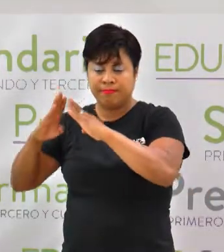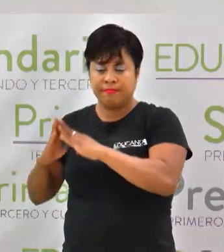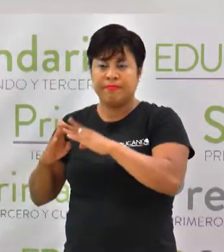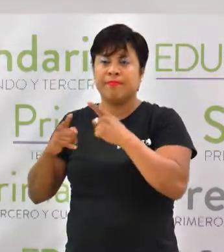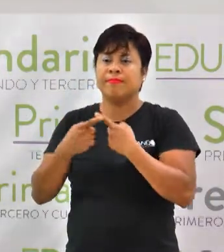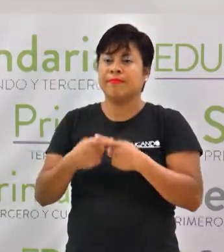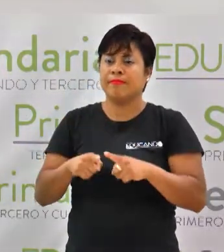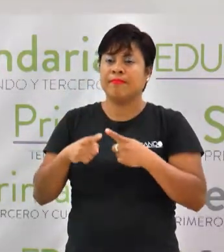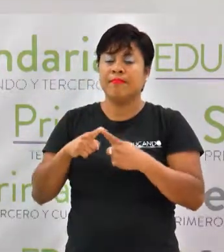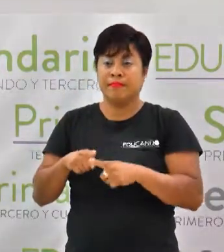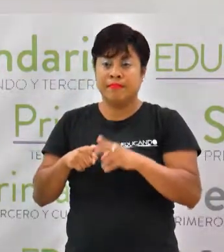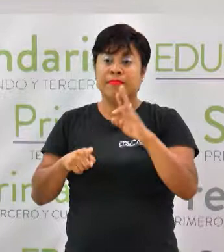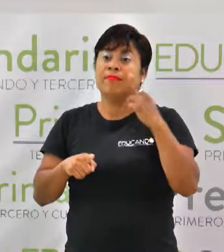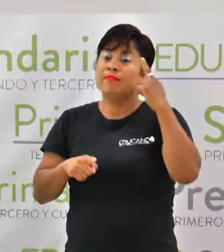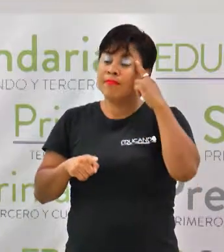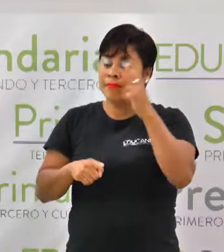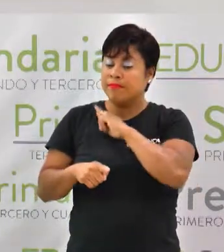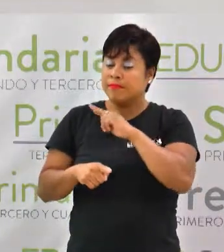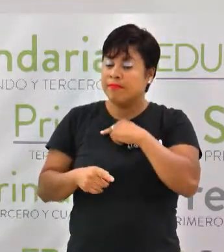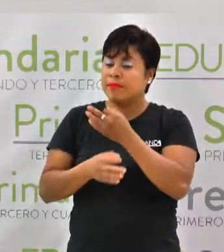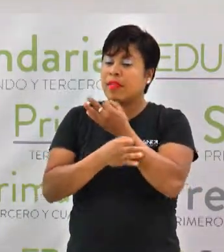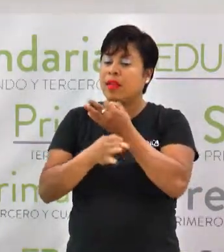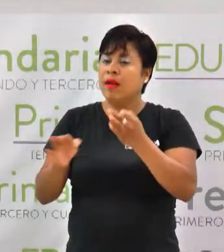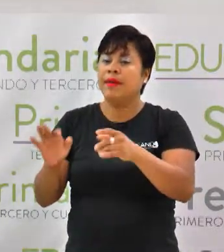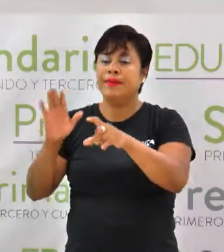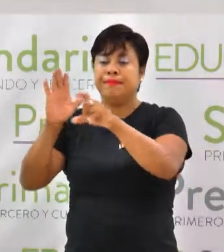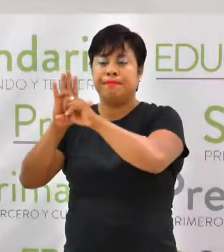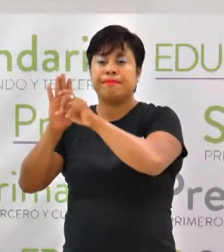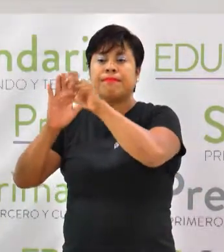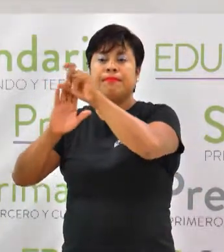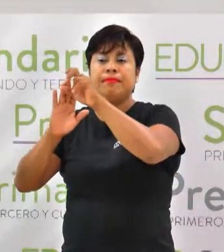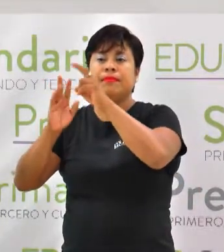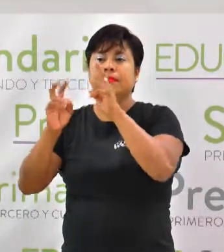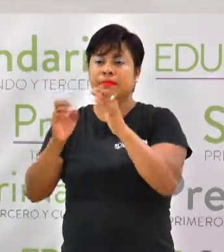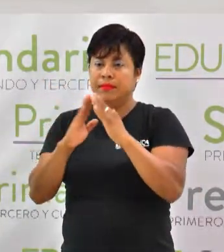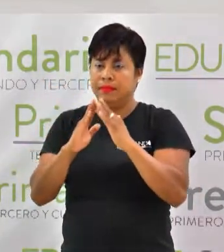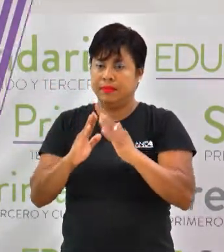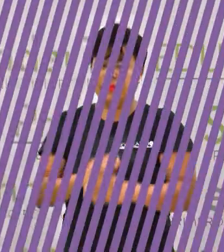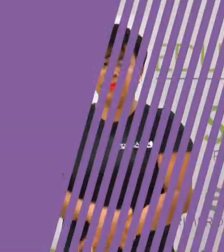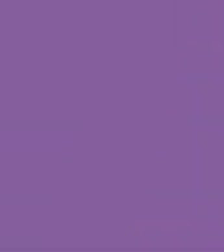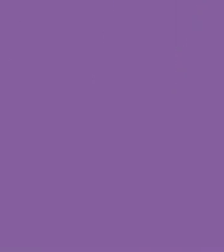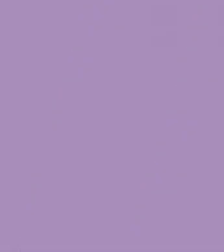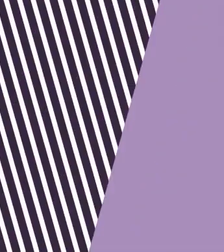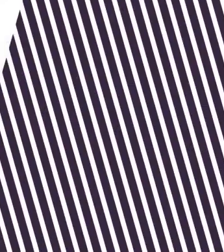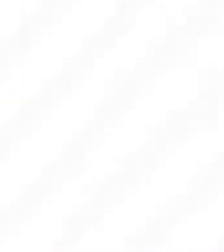vamos a exponer es el tema de las casas. Bien.